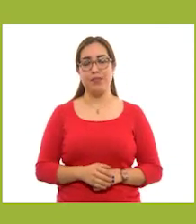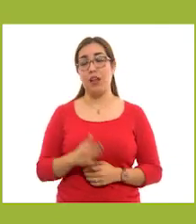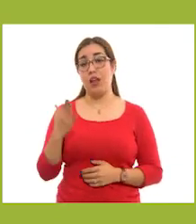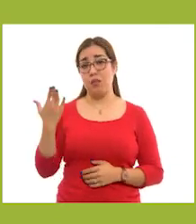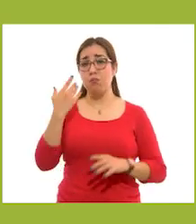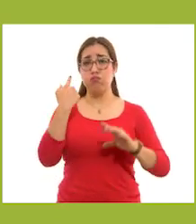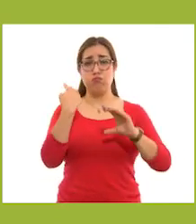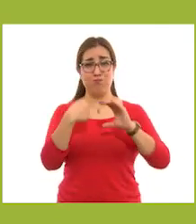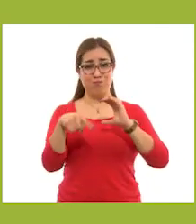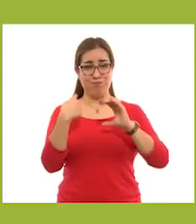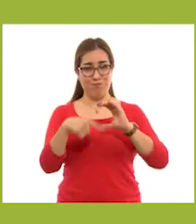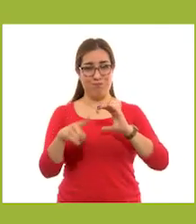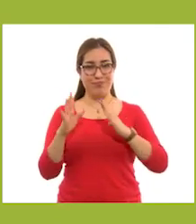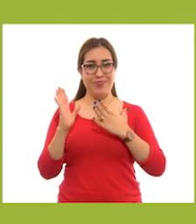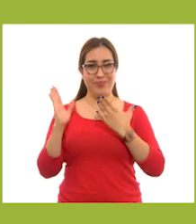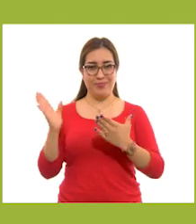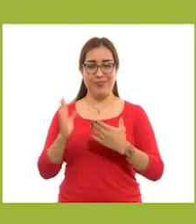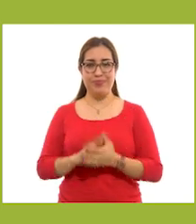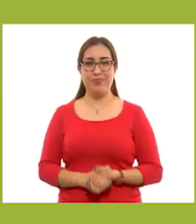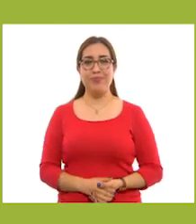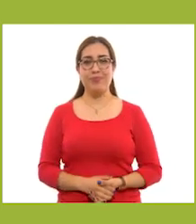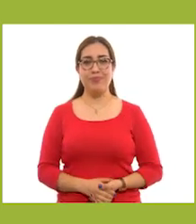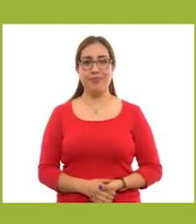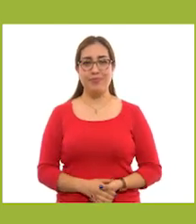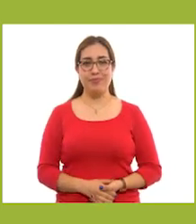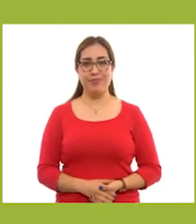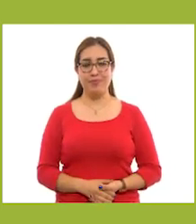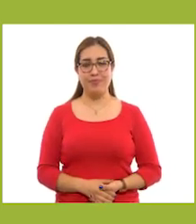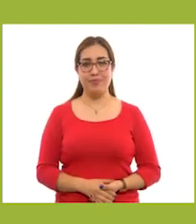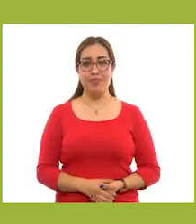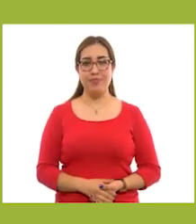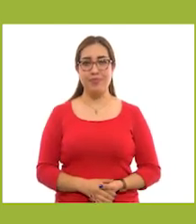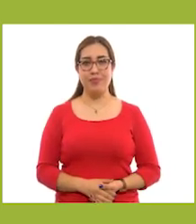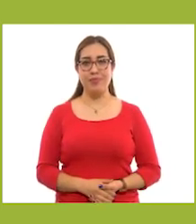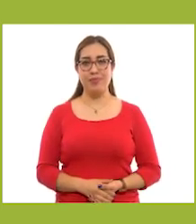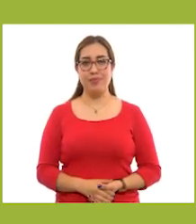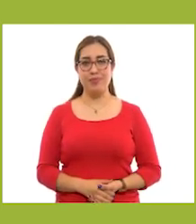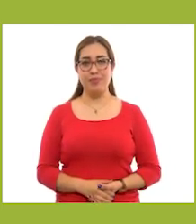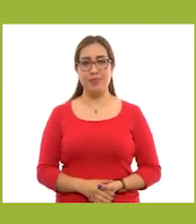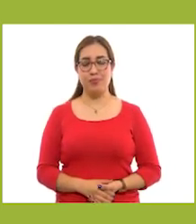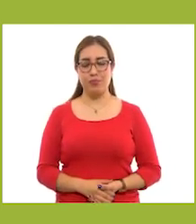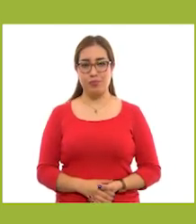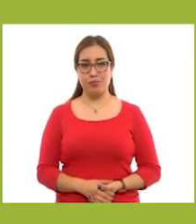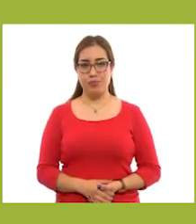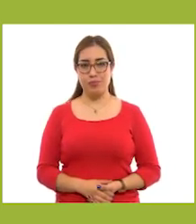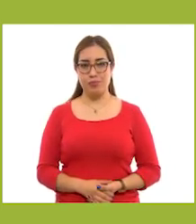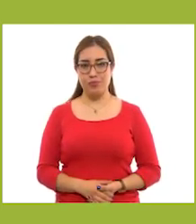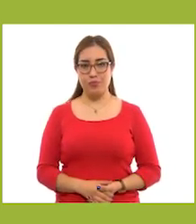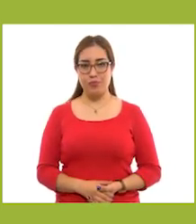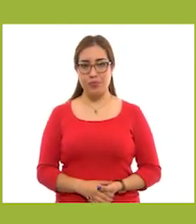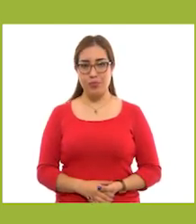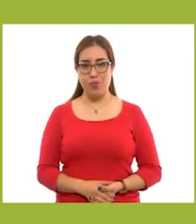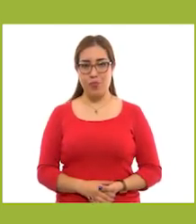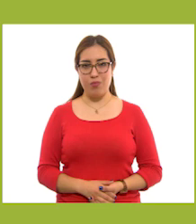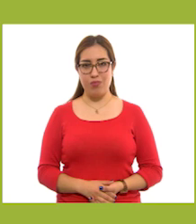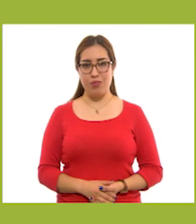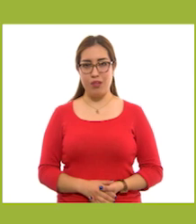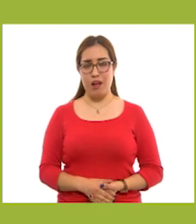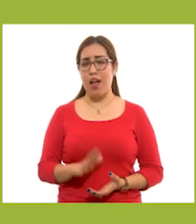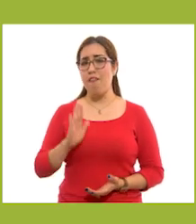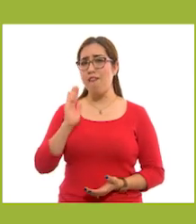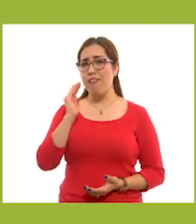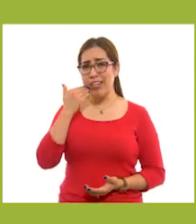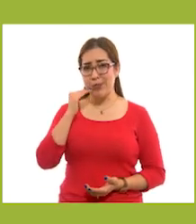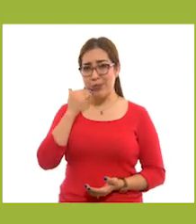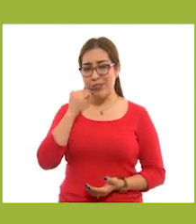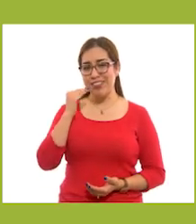Correo, buzón.escolar.arroba.nube.cep.gov.mx. Facebook,